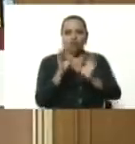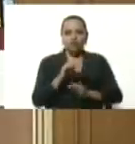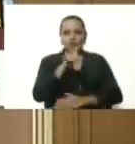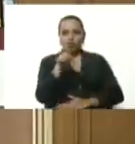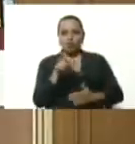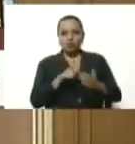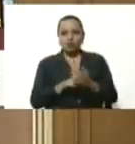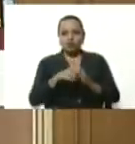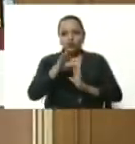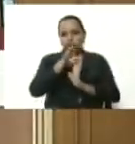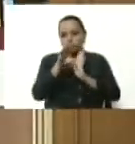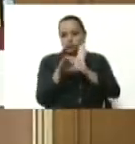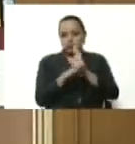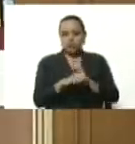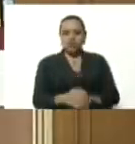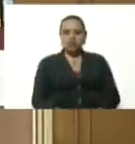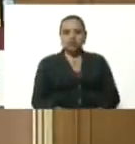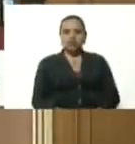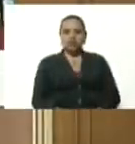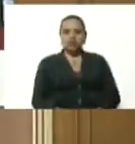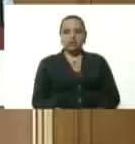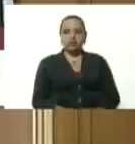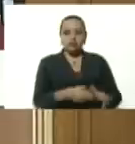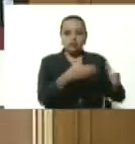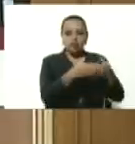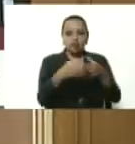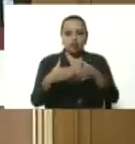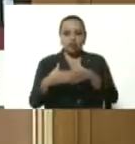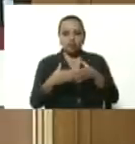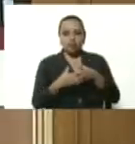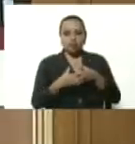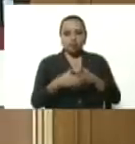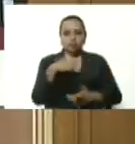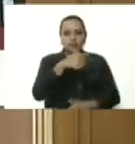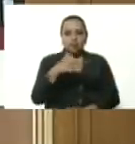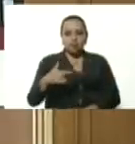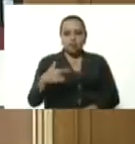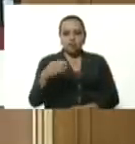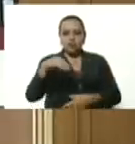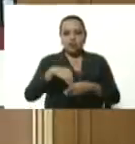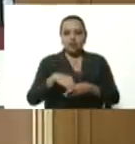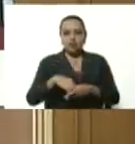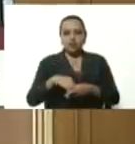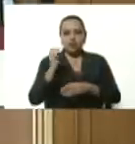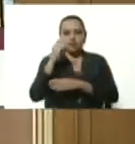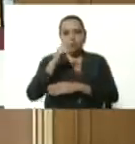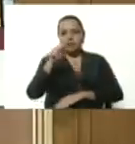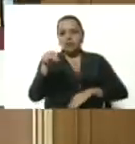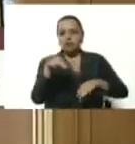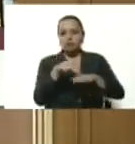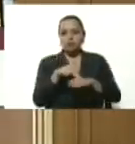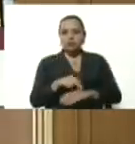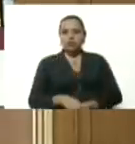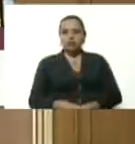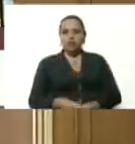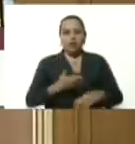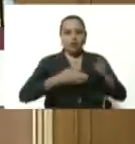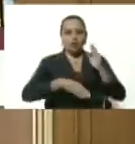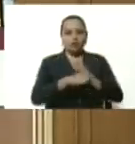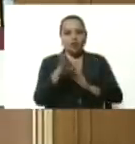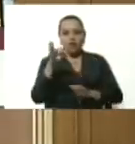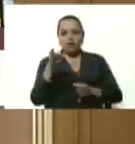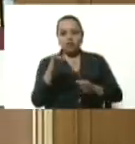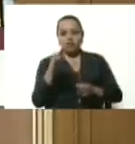totalmente constitucional, que es que un equipo de parlamentarios, un grupo de parlamentarios, invocando la omisión legislativa, fue al Tribunal Supremo